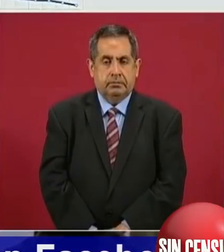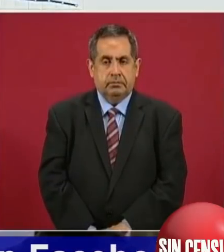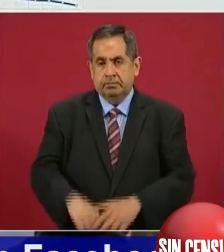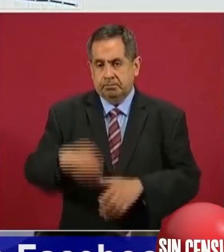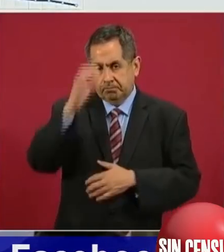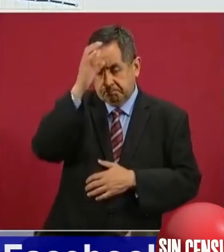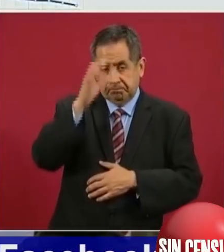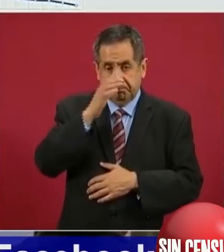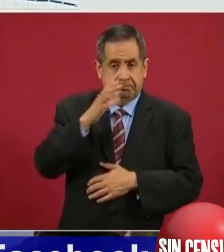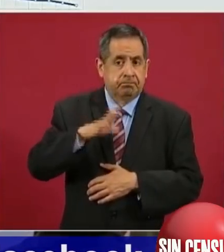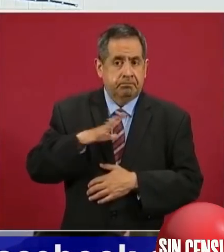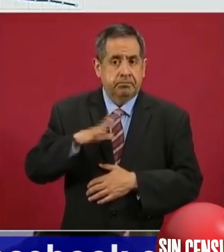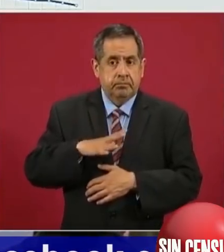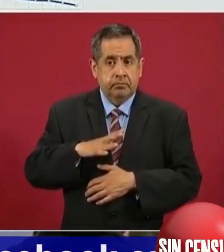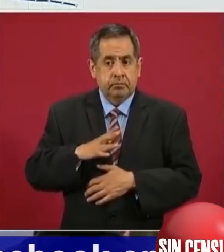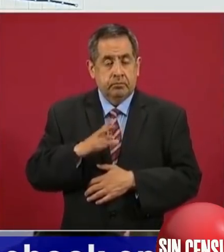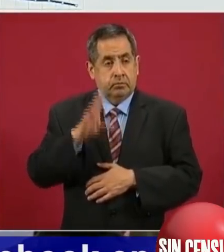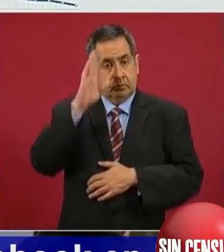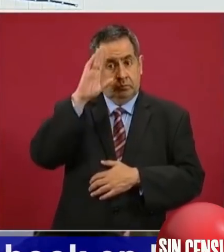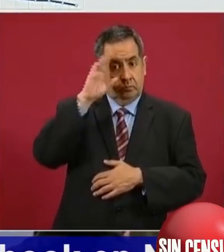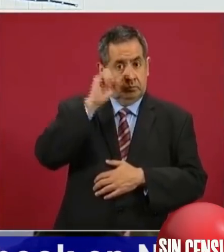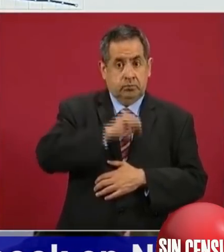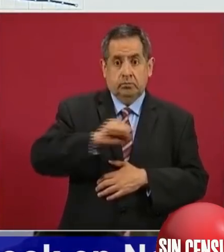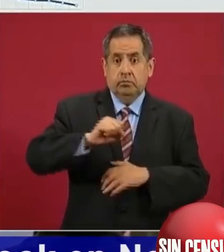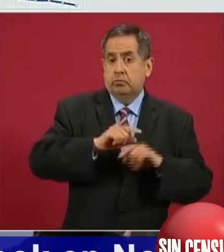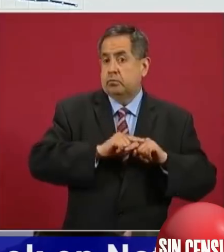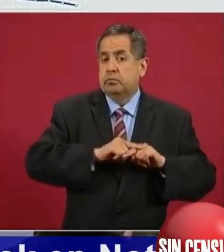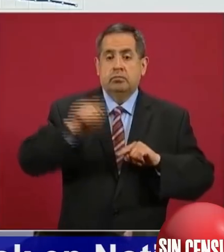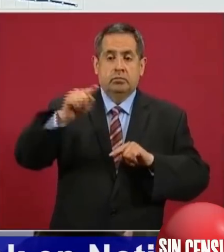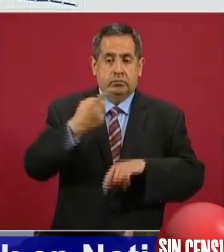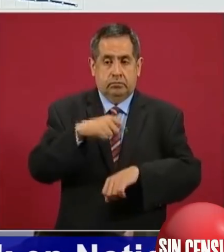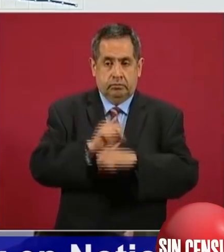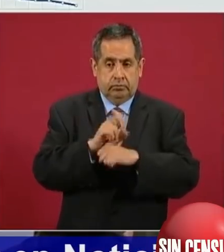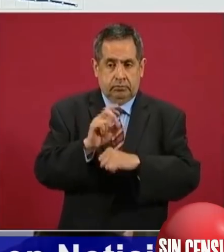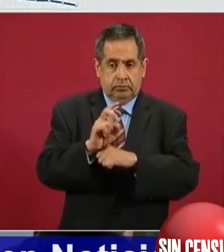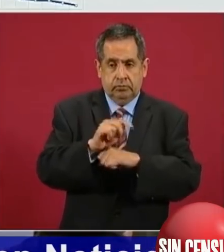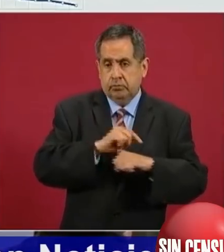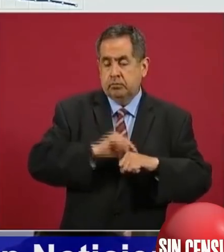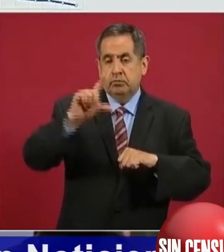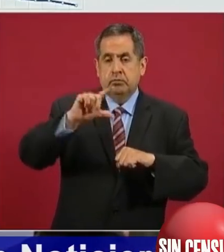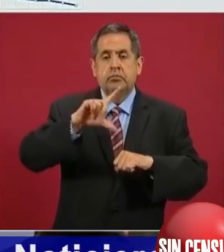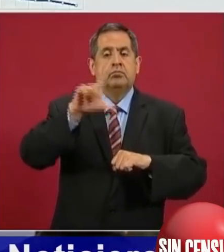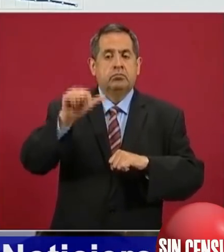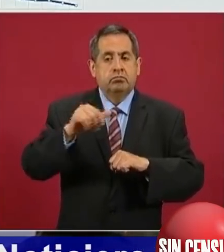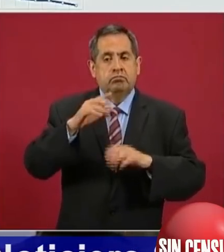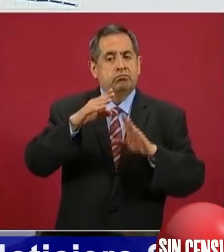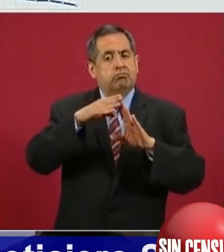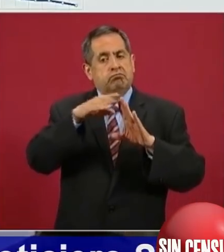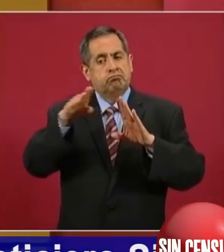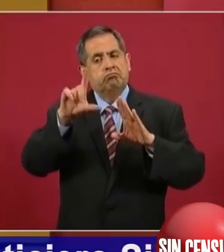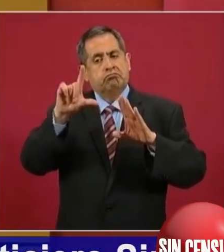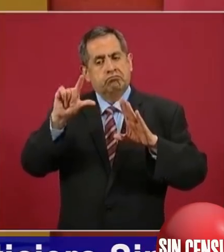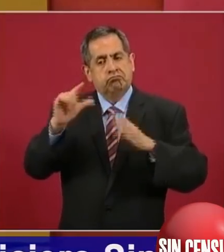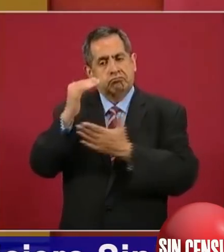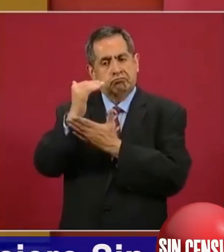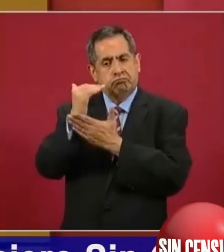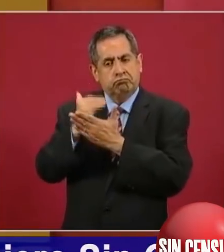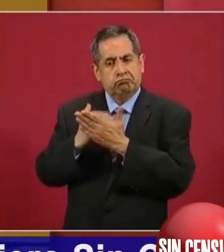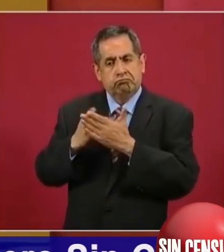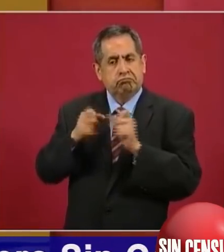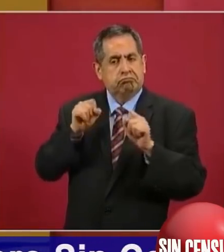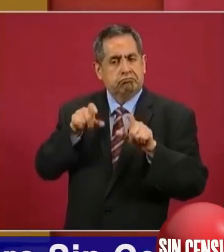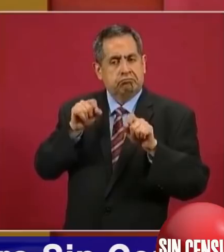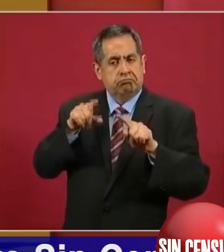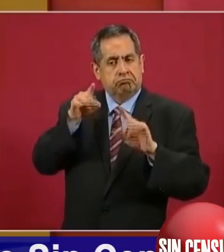Coahuila tuvo una exacerbación, llegó hasta la semana 30 y posteriormente tiene una reducción que se ha mantenido, eso también es muy